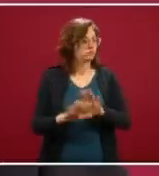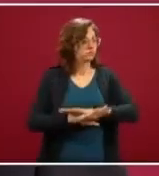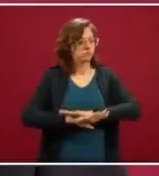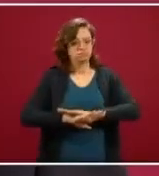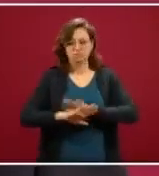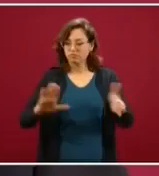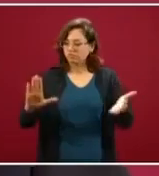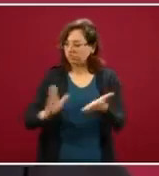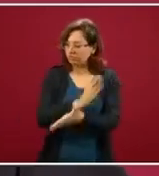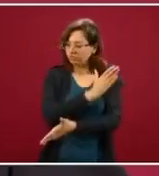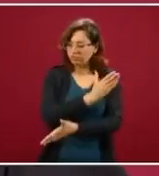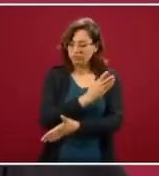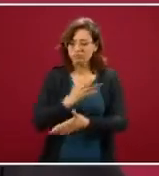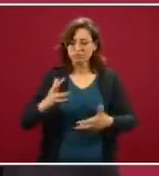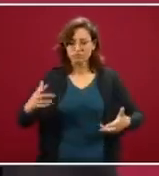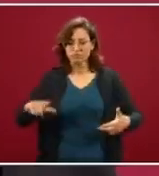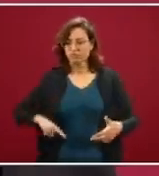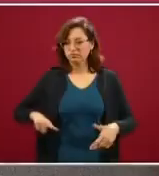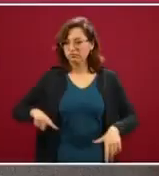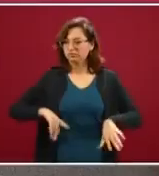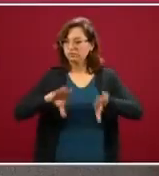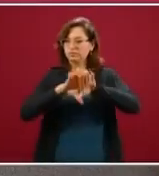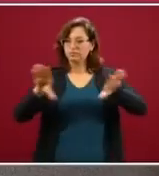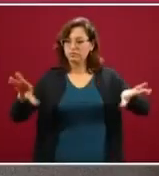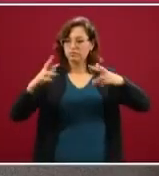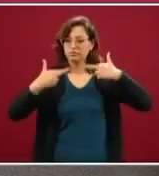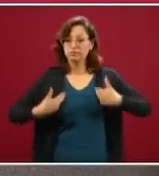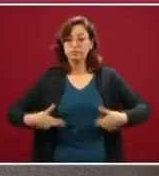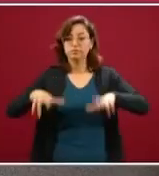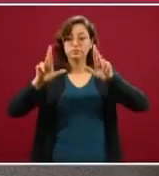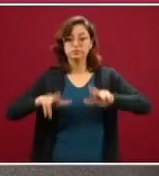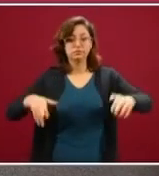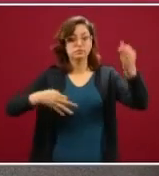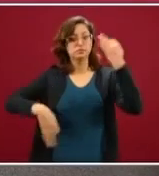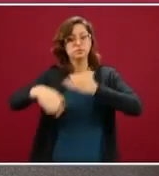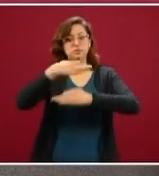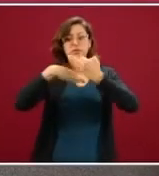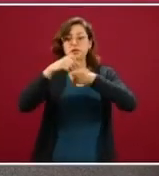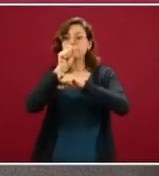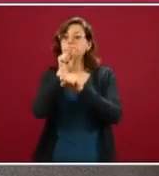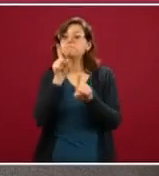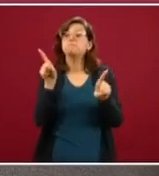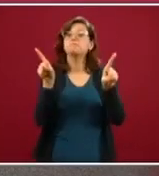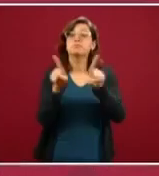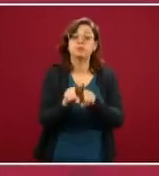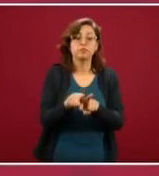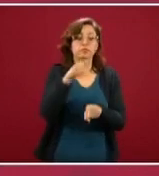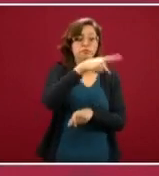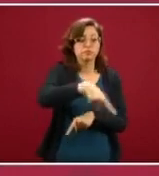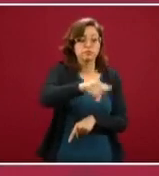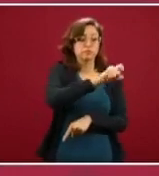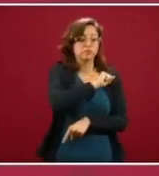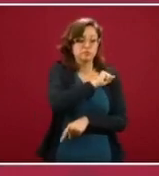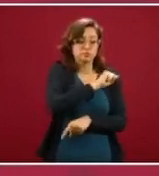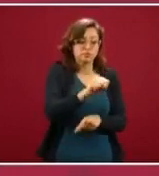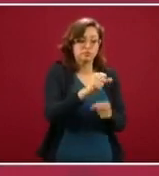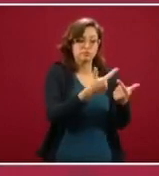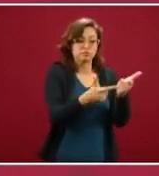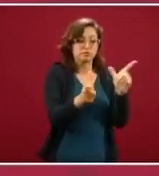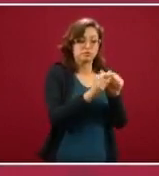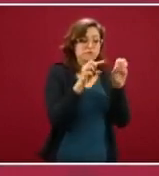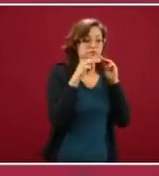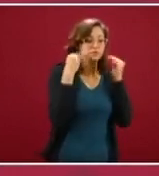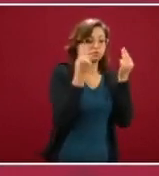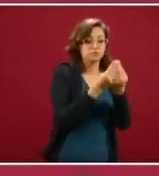todos. Lo mismo, debe de haber una frontera, delincuencia y